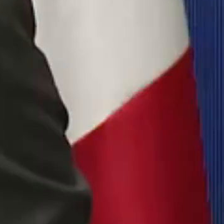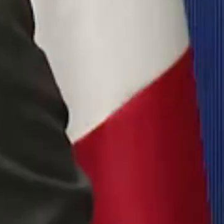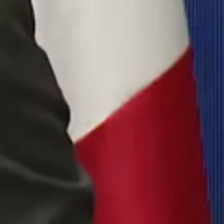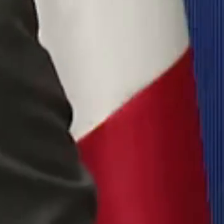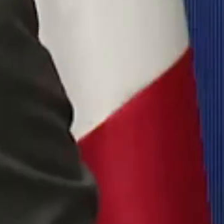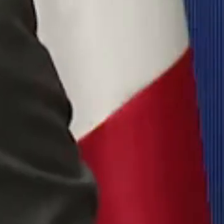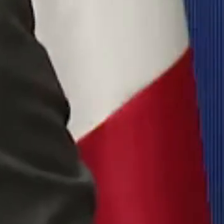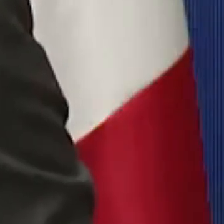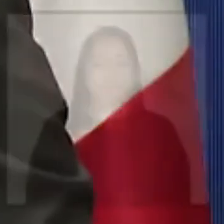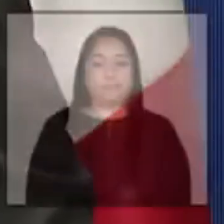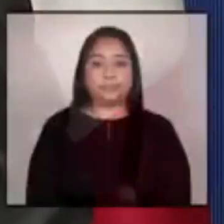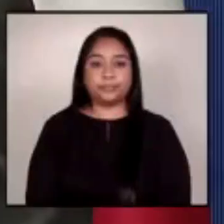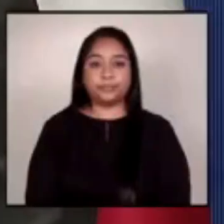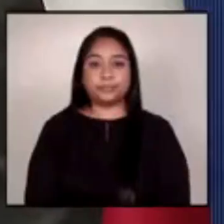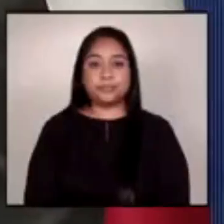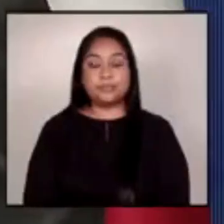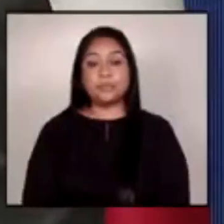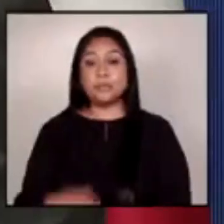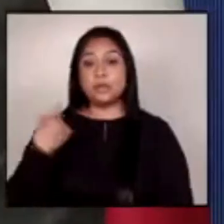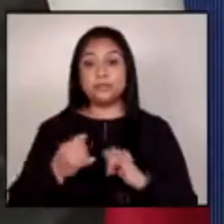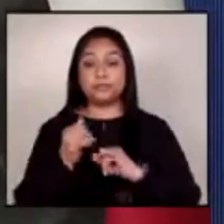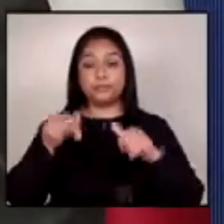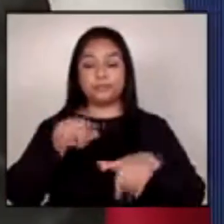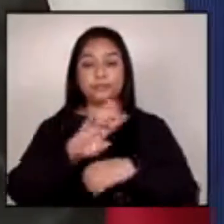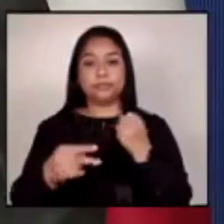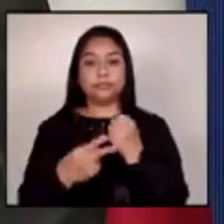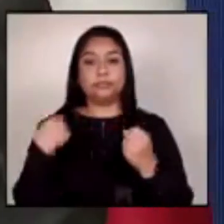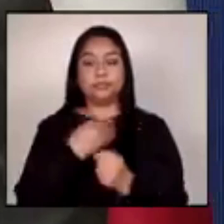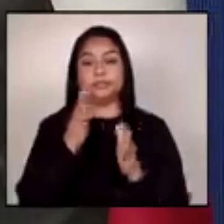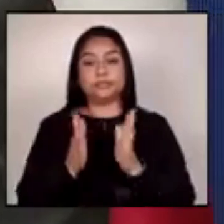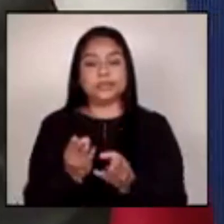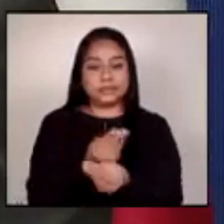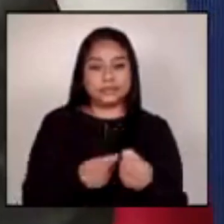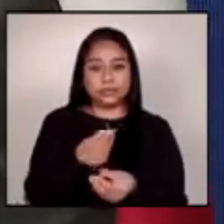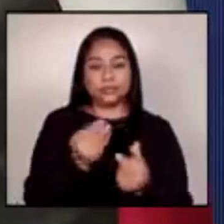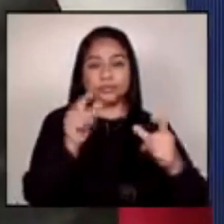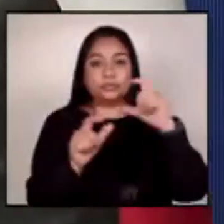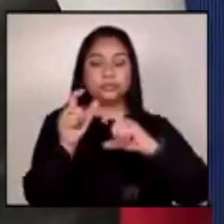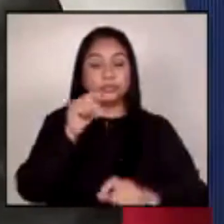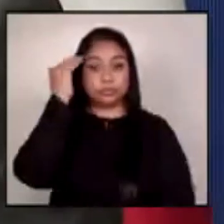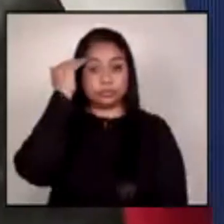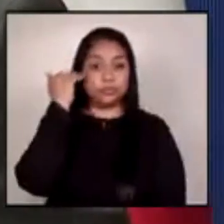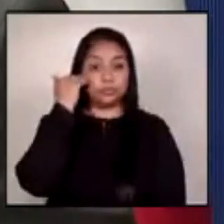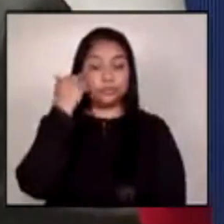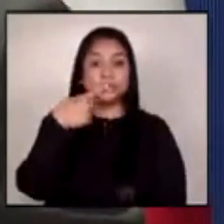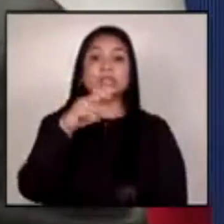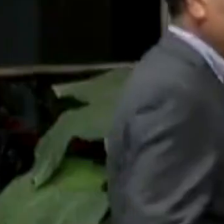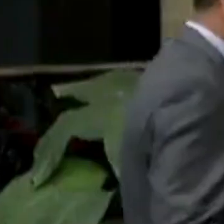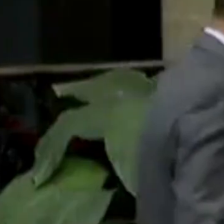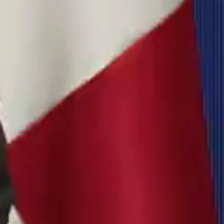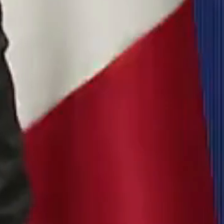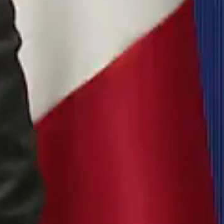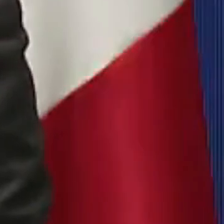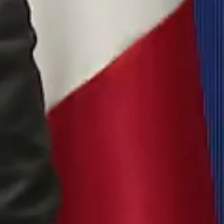Para continuar, llamamos a este podio al señor viceministro de Negociaciones Comerciales de Corea, Kyung Ki Rok.